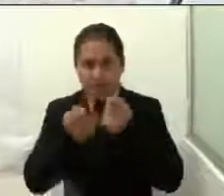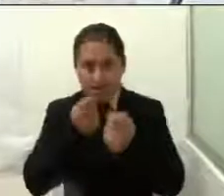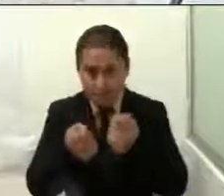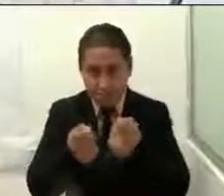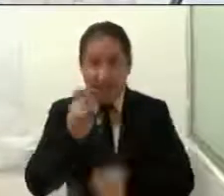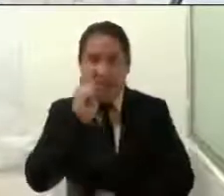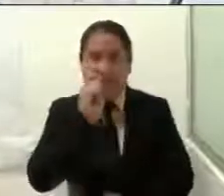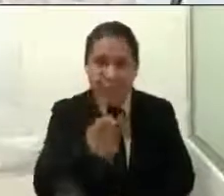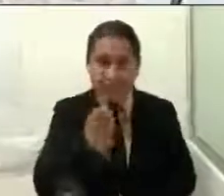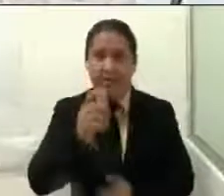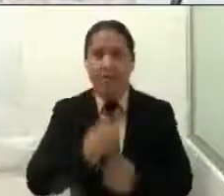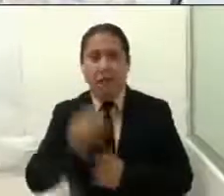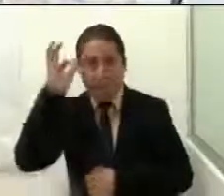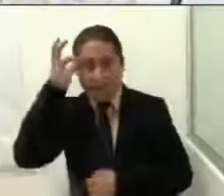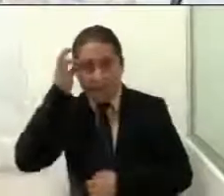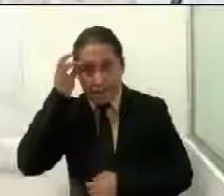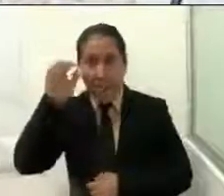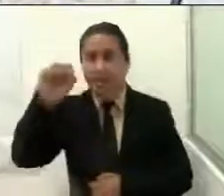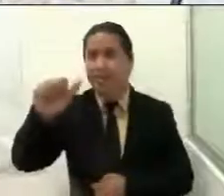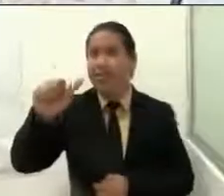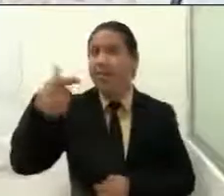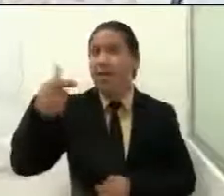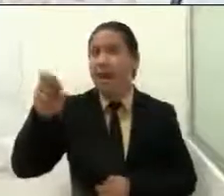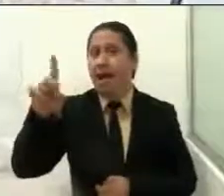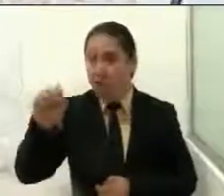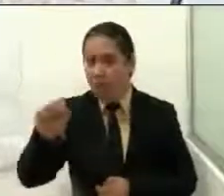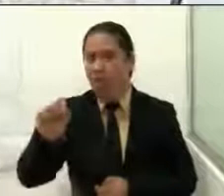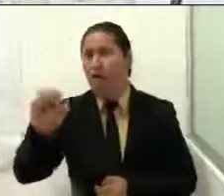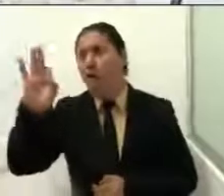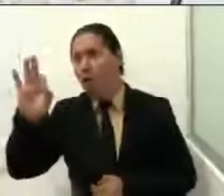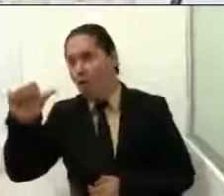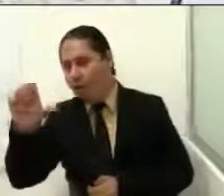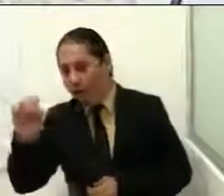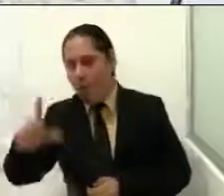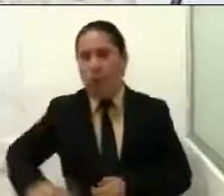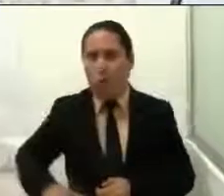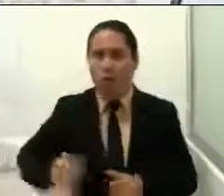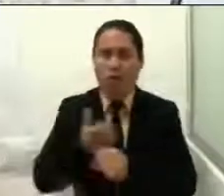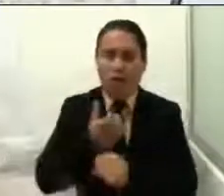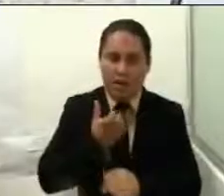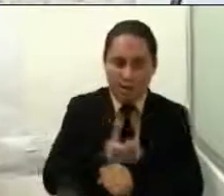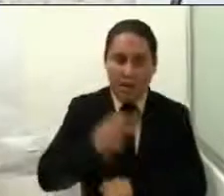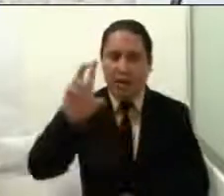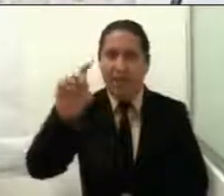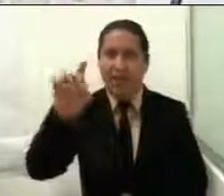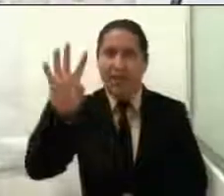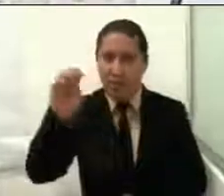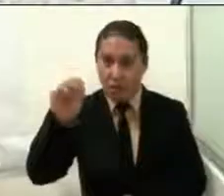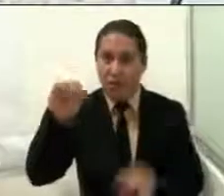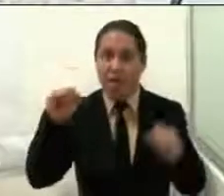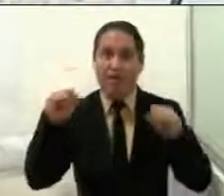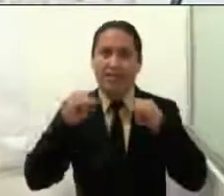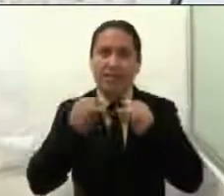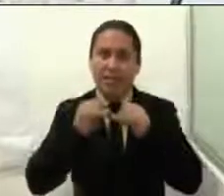servicios de la sagarpa la fao gobierno del estado y 39 agencias de